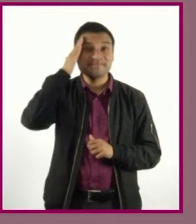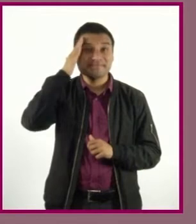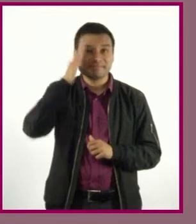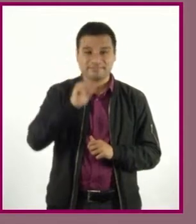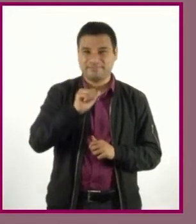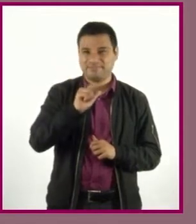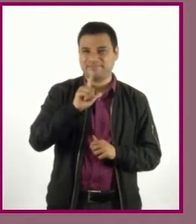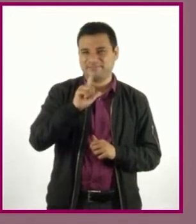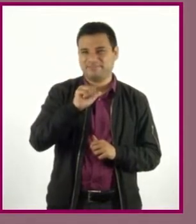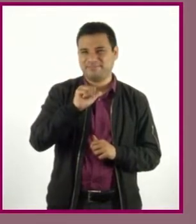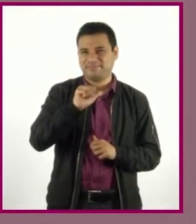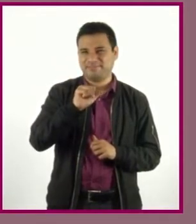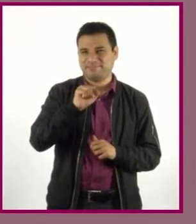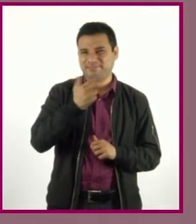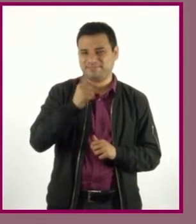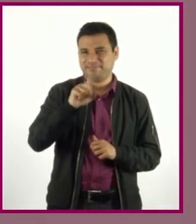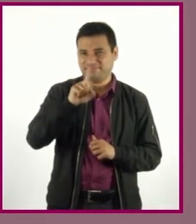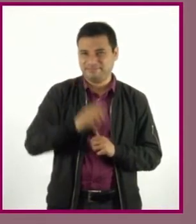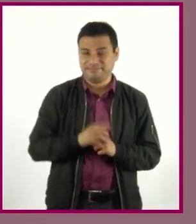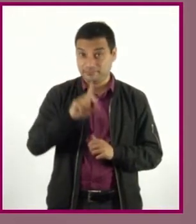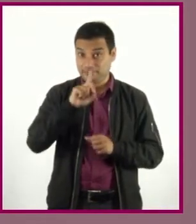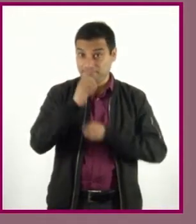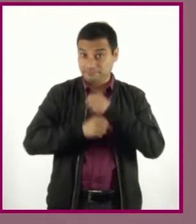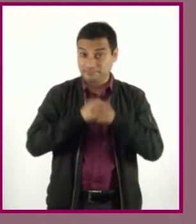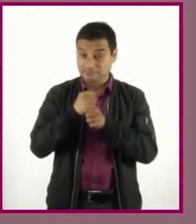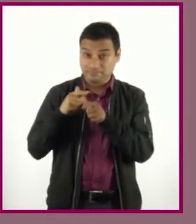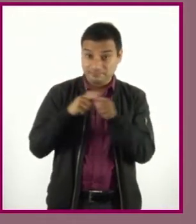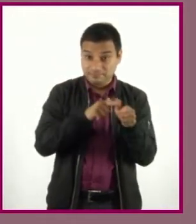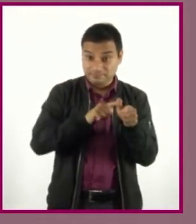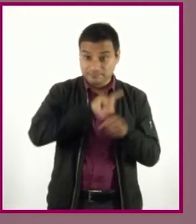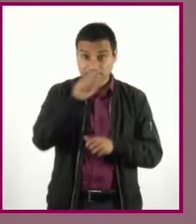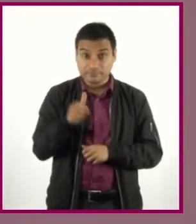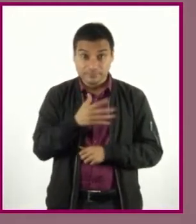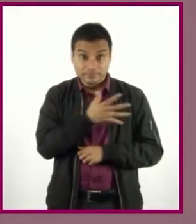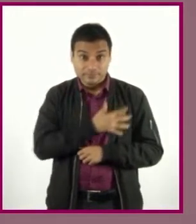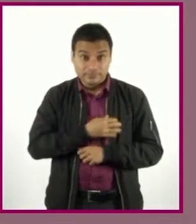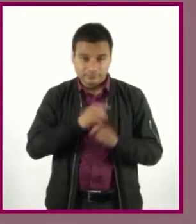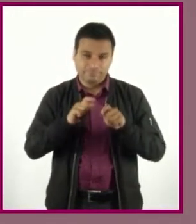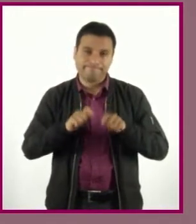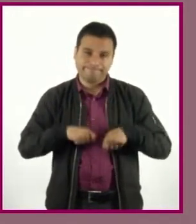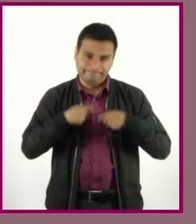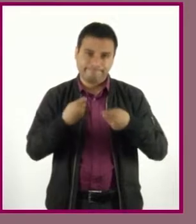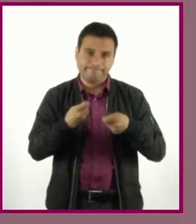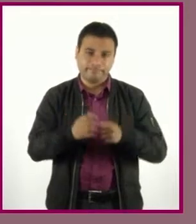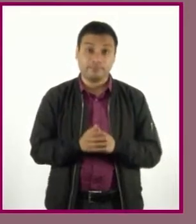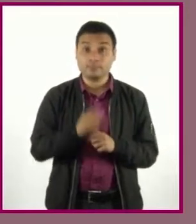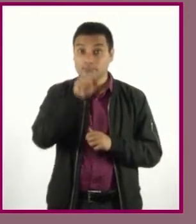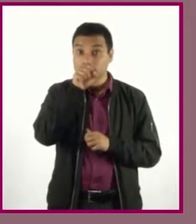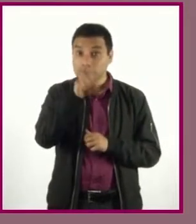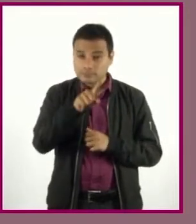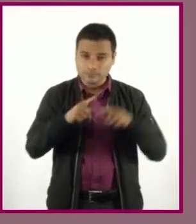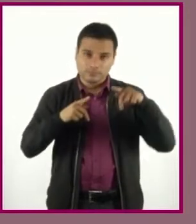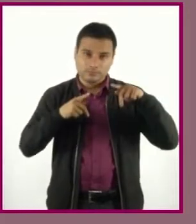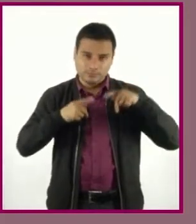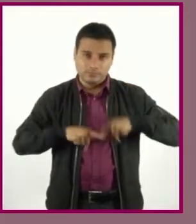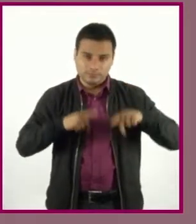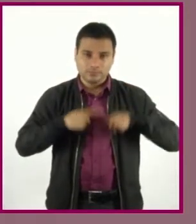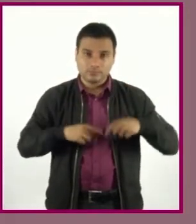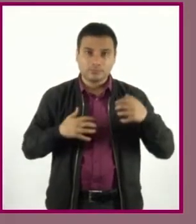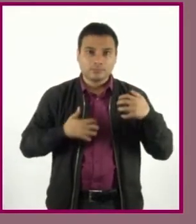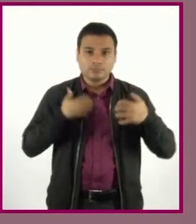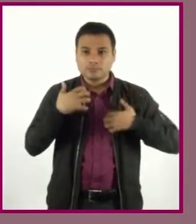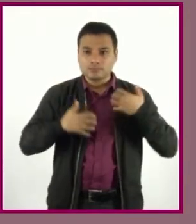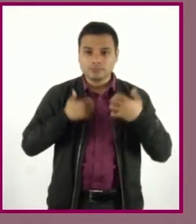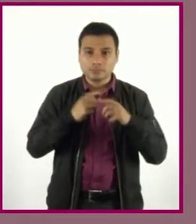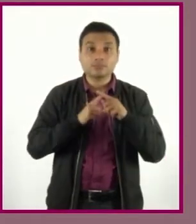al-Assad durante 30 años y continuado por su hijo Bashar al-Assad. A lo cual se suma el descontento de la población por la